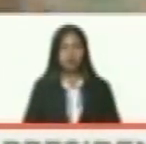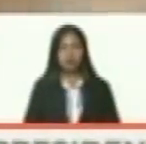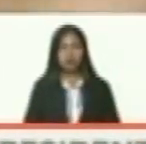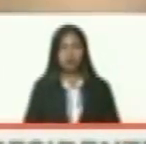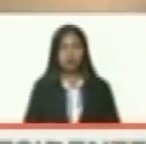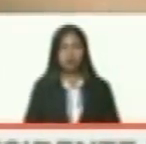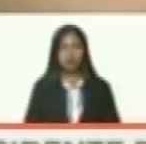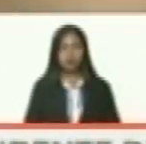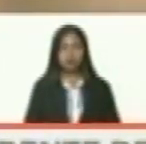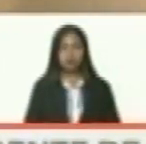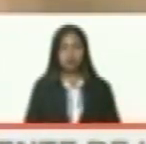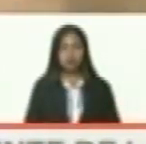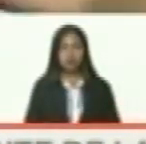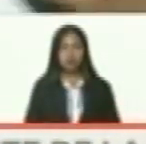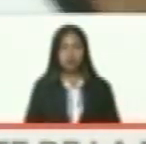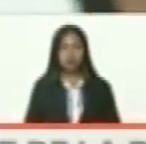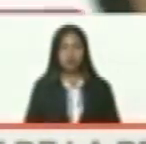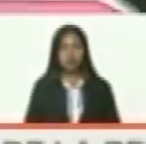para buscar